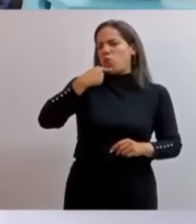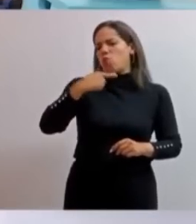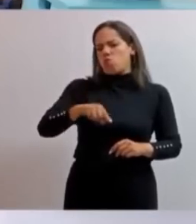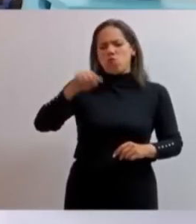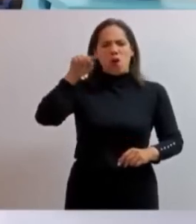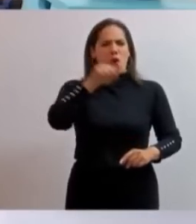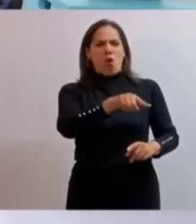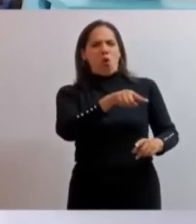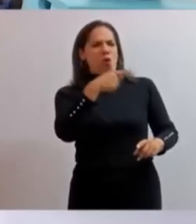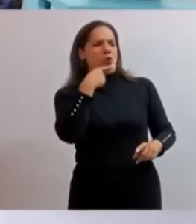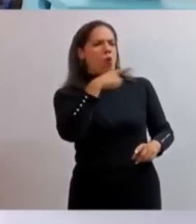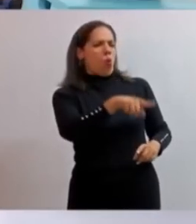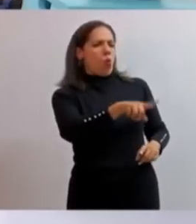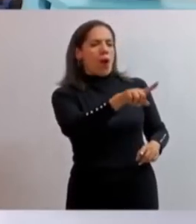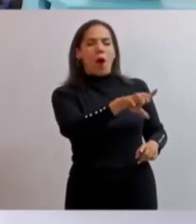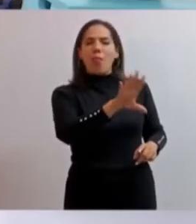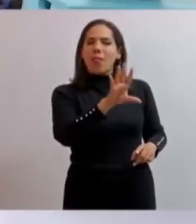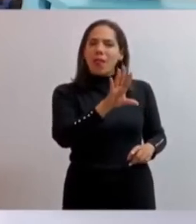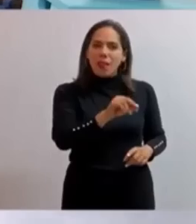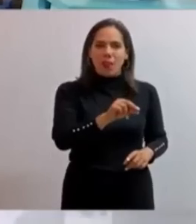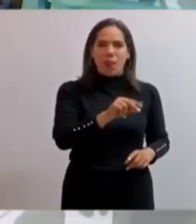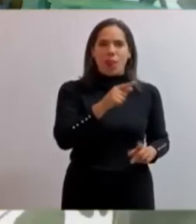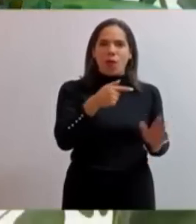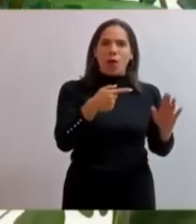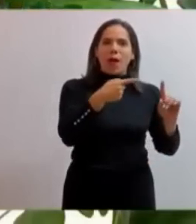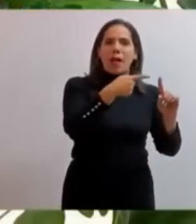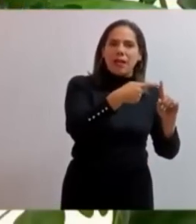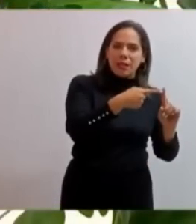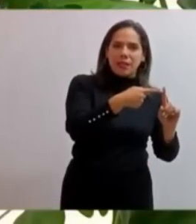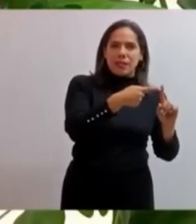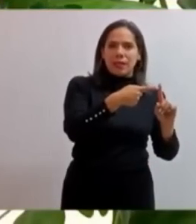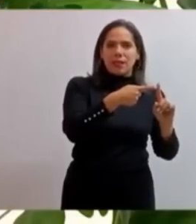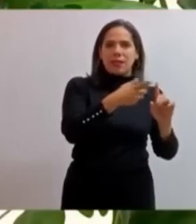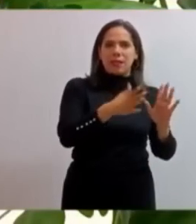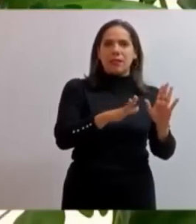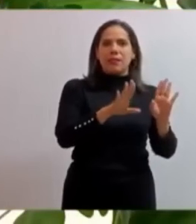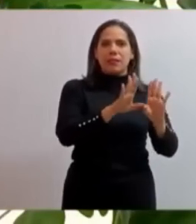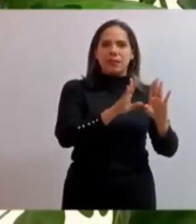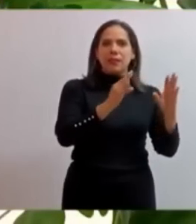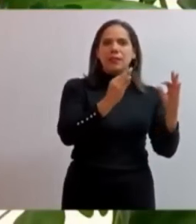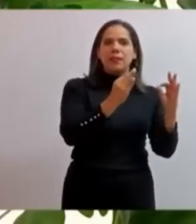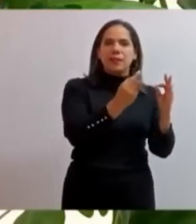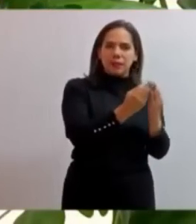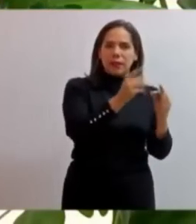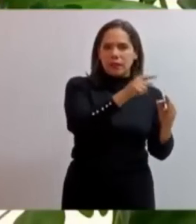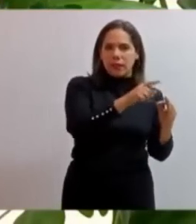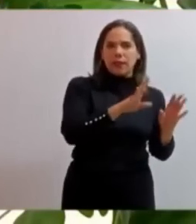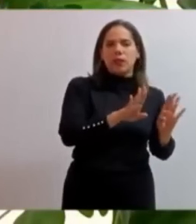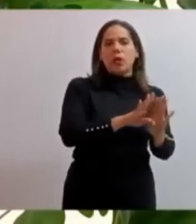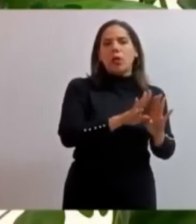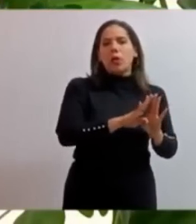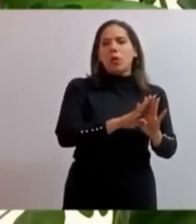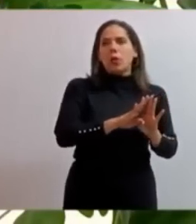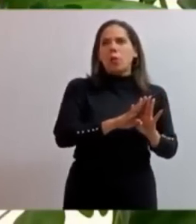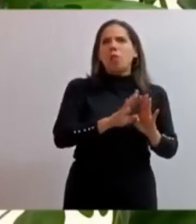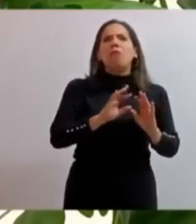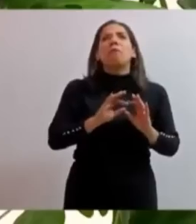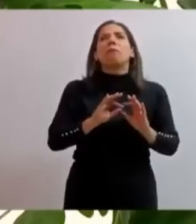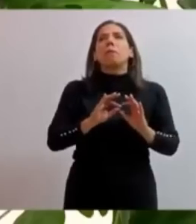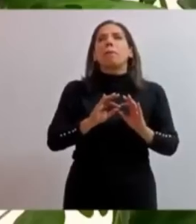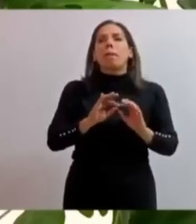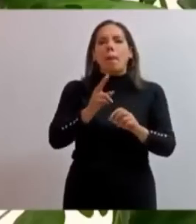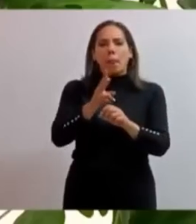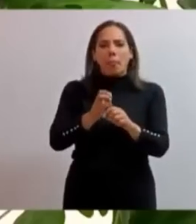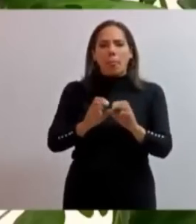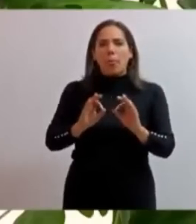que está atravesando una situación, voy a referir un caso de una escuela de la Ciudad de México, donde un